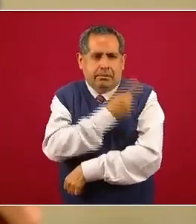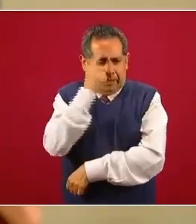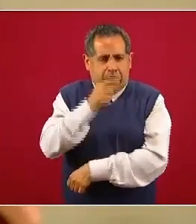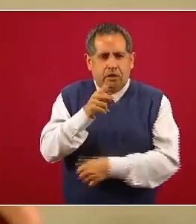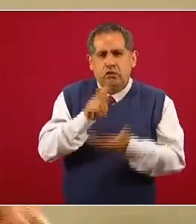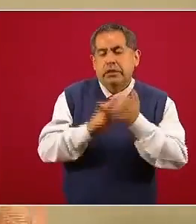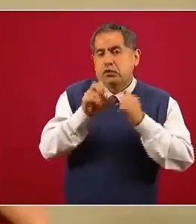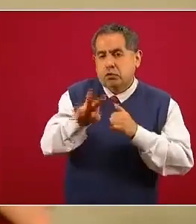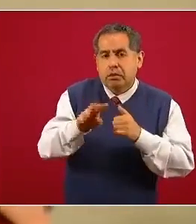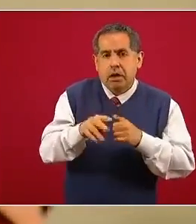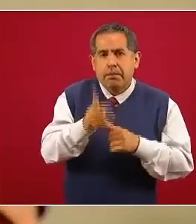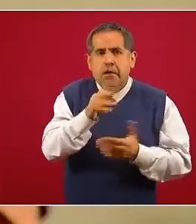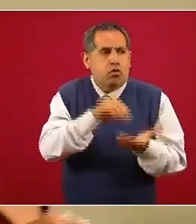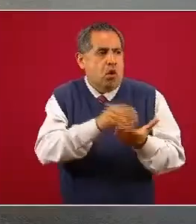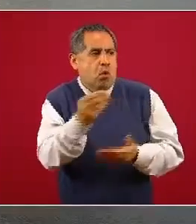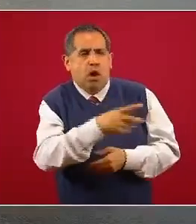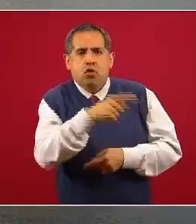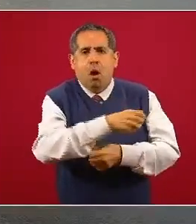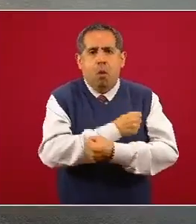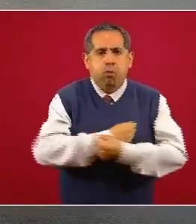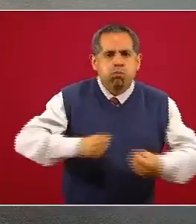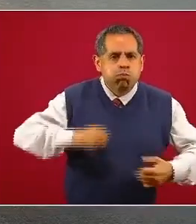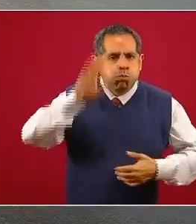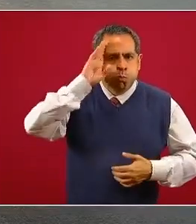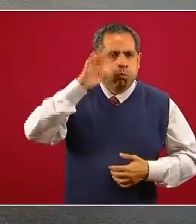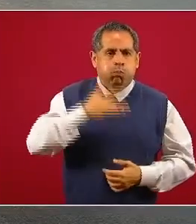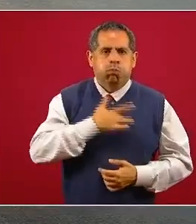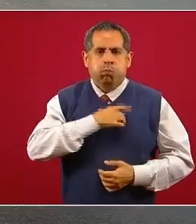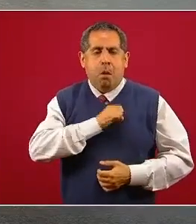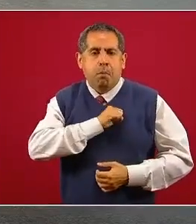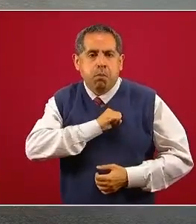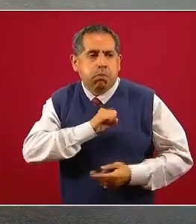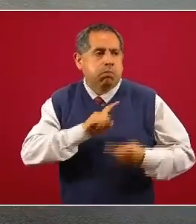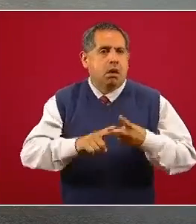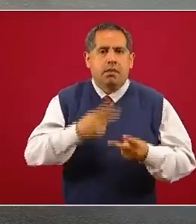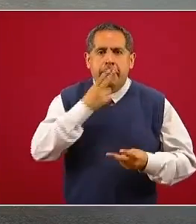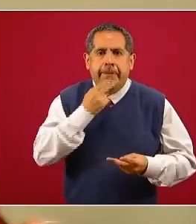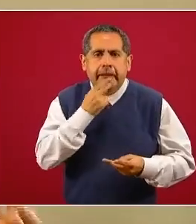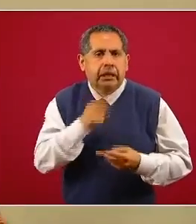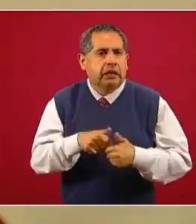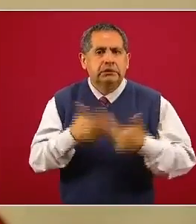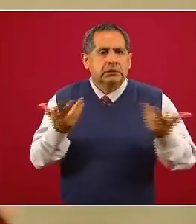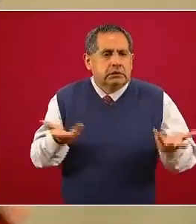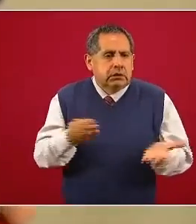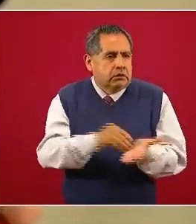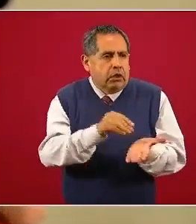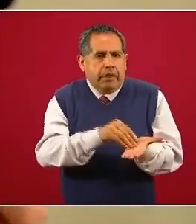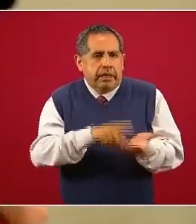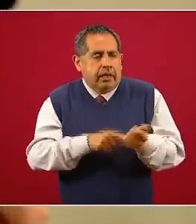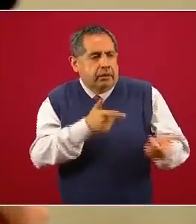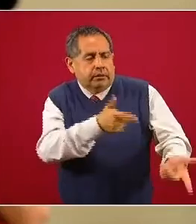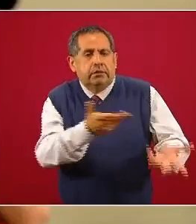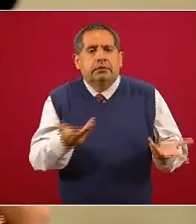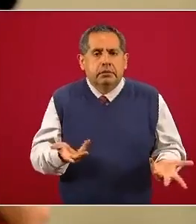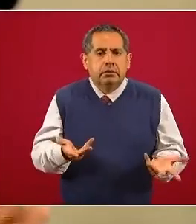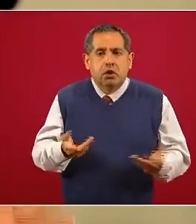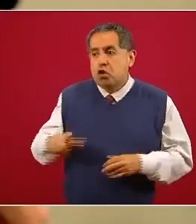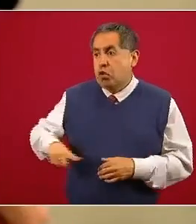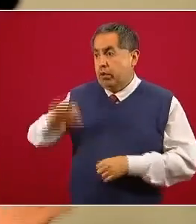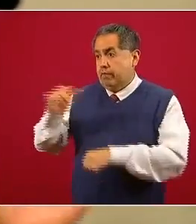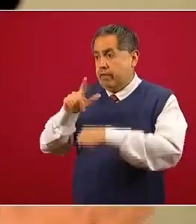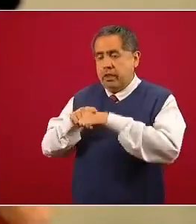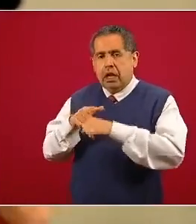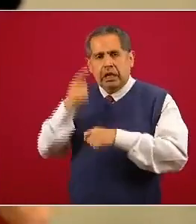obesos va a seguir existiendo, gente hipertensa, con diabetes y demás. ¿Cuál es el proyecto del gobierno federal